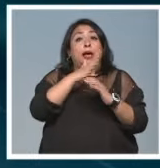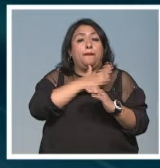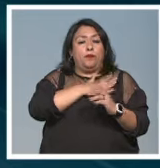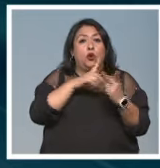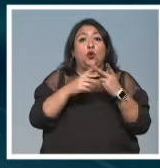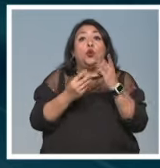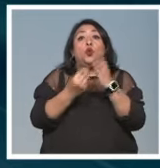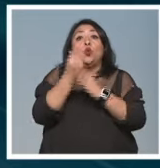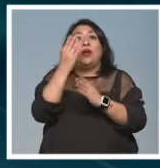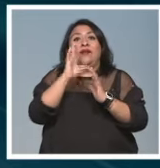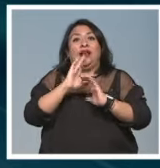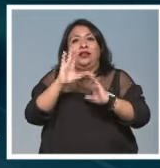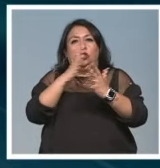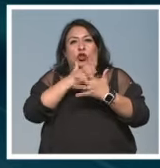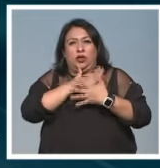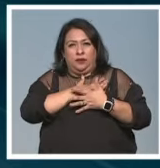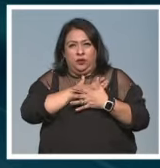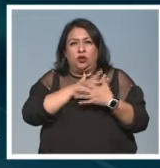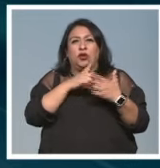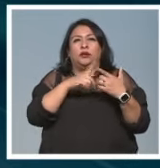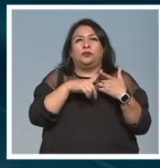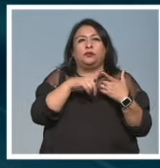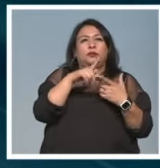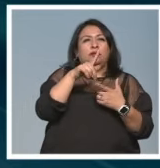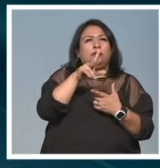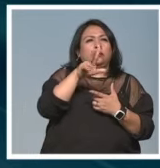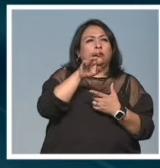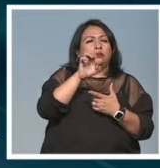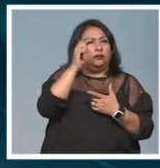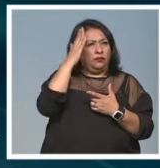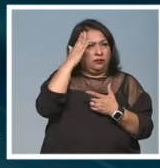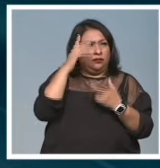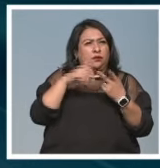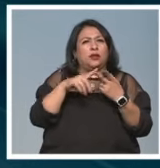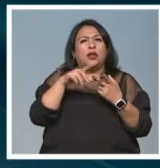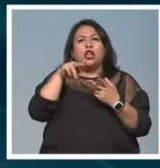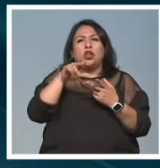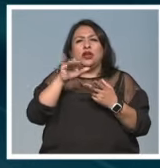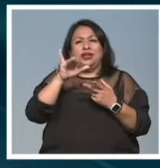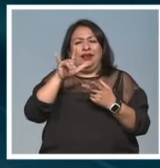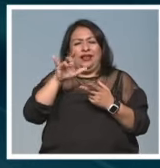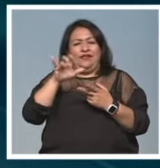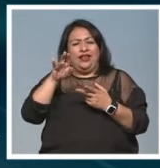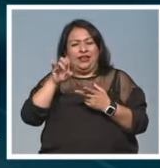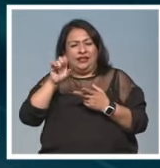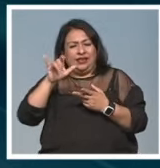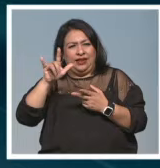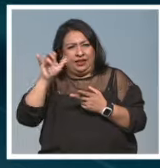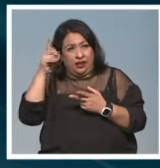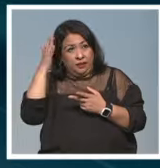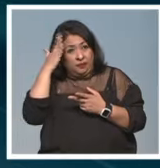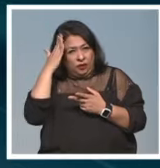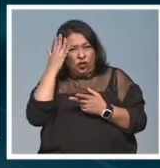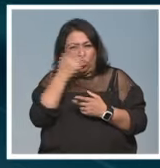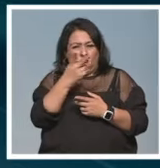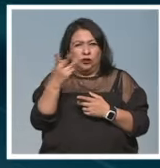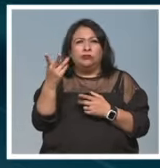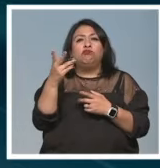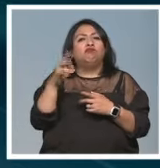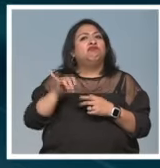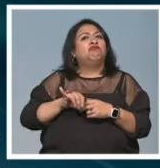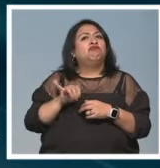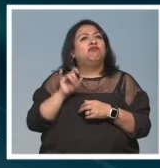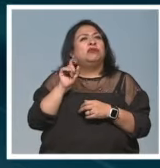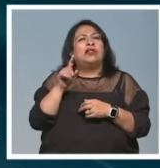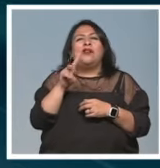nuevas canciones de amor, Liebeslieder y Neue Liebeslieder, que son